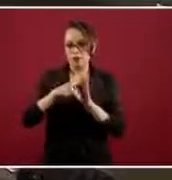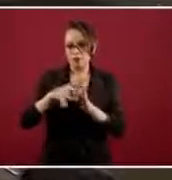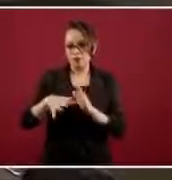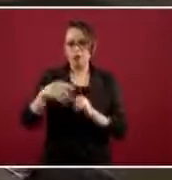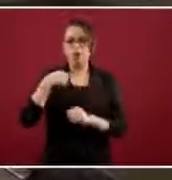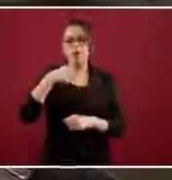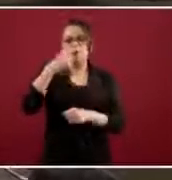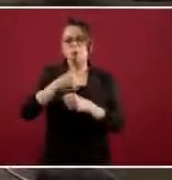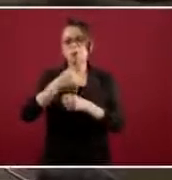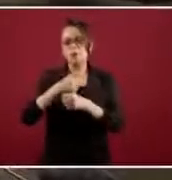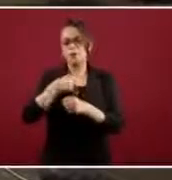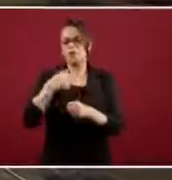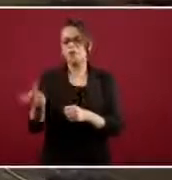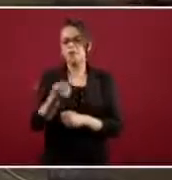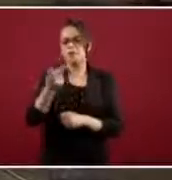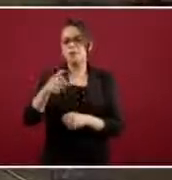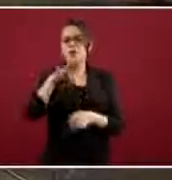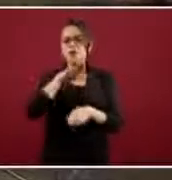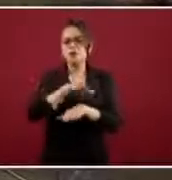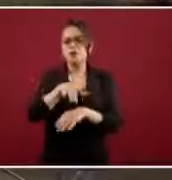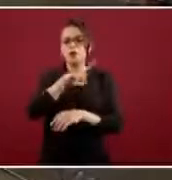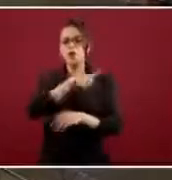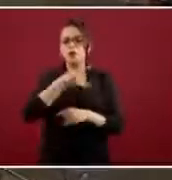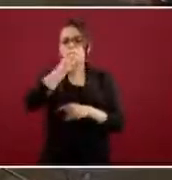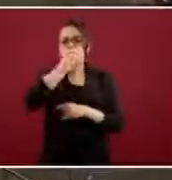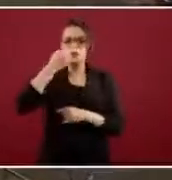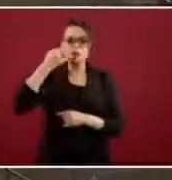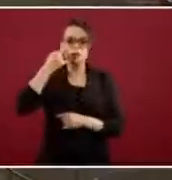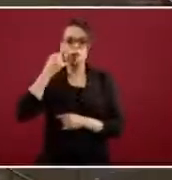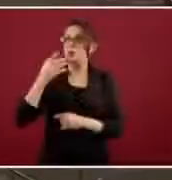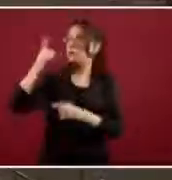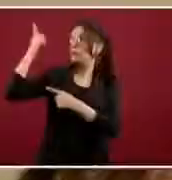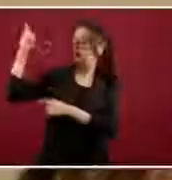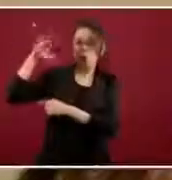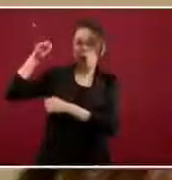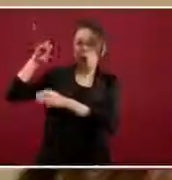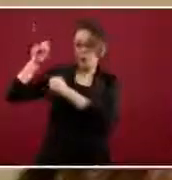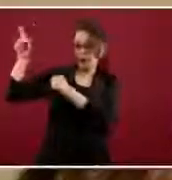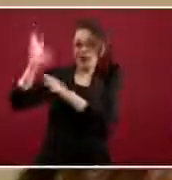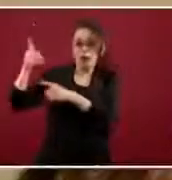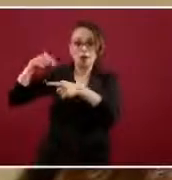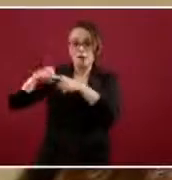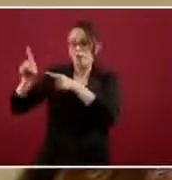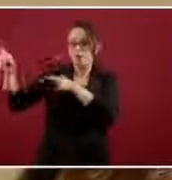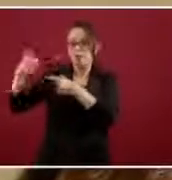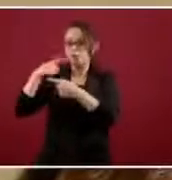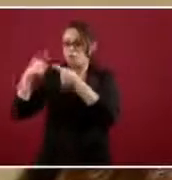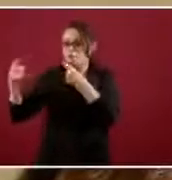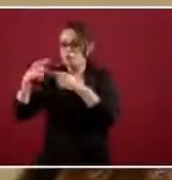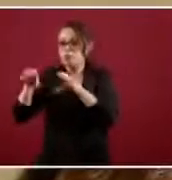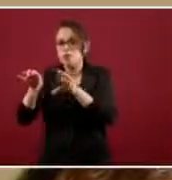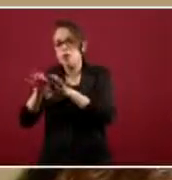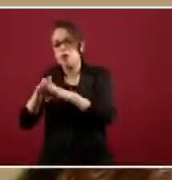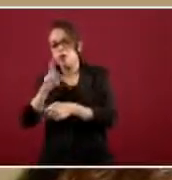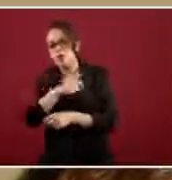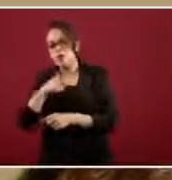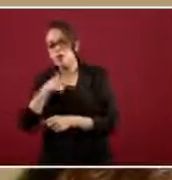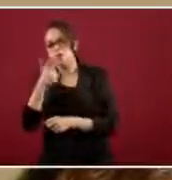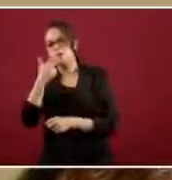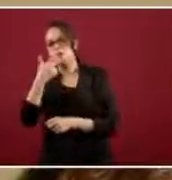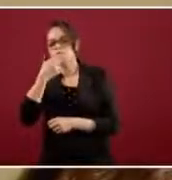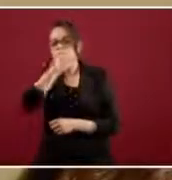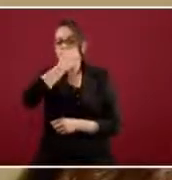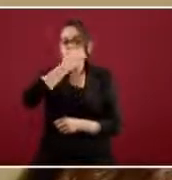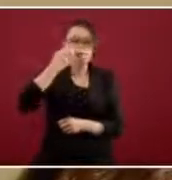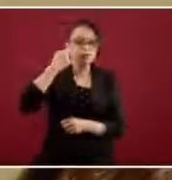mascarilla. Parece ser que al interior de la Organización Mundial de la Salud ya hay una discusión sobre la utilización de la mascarilla.